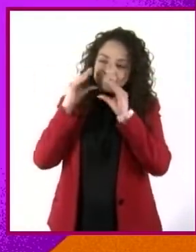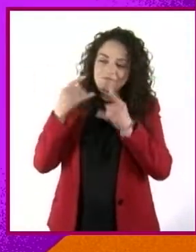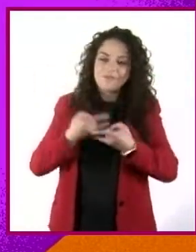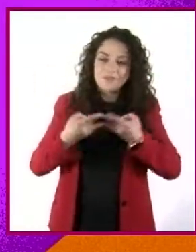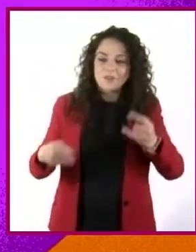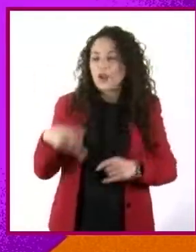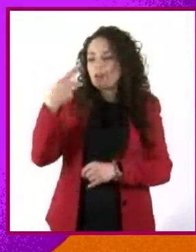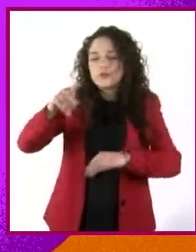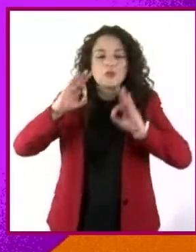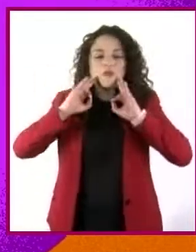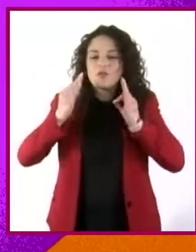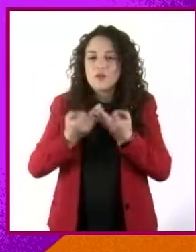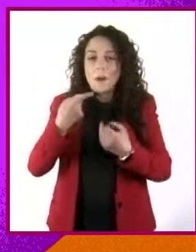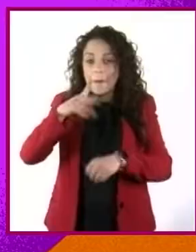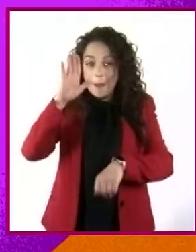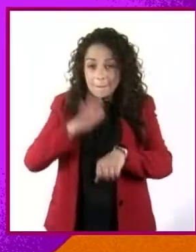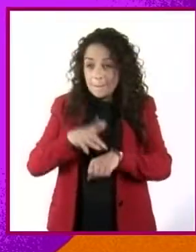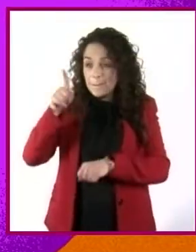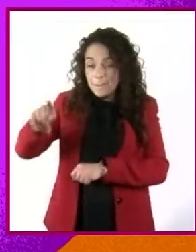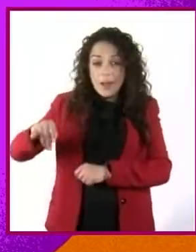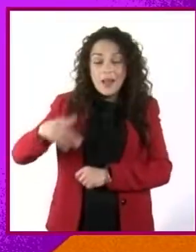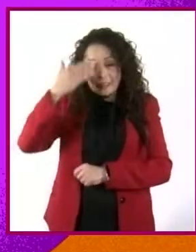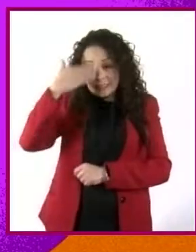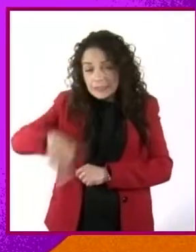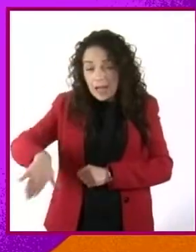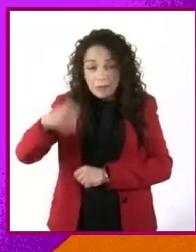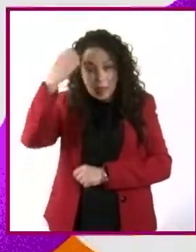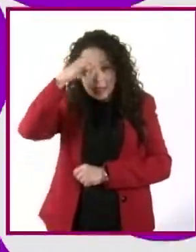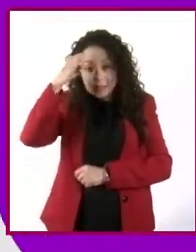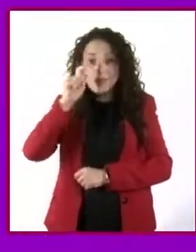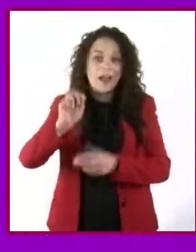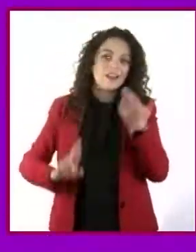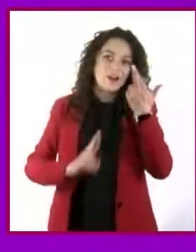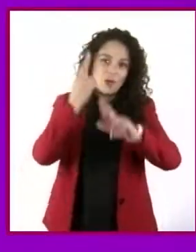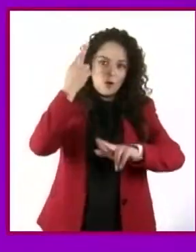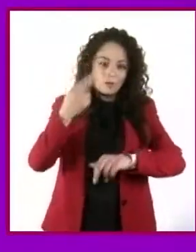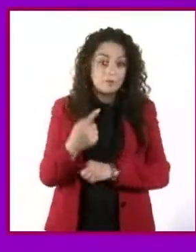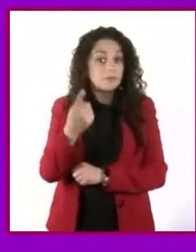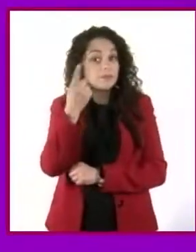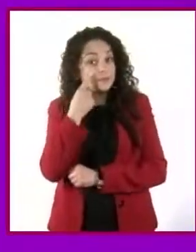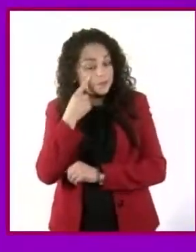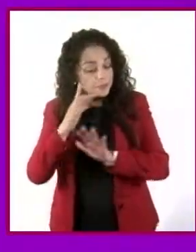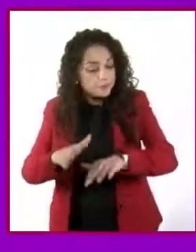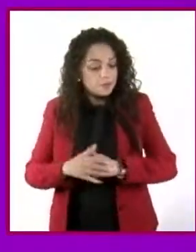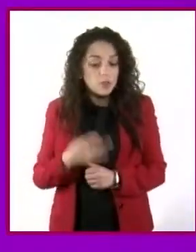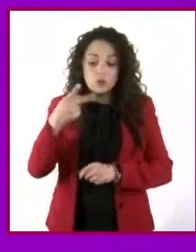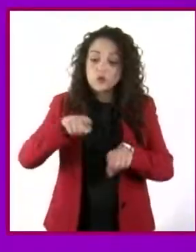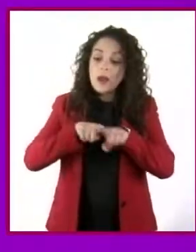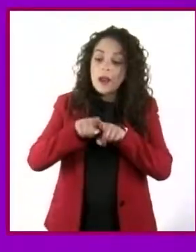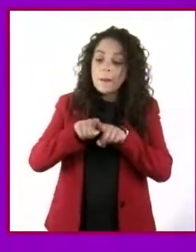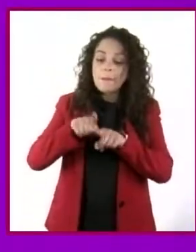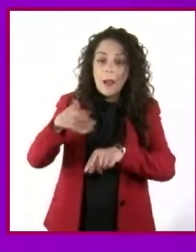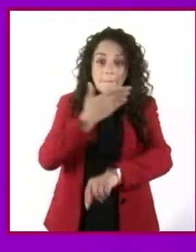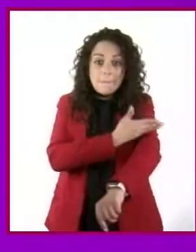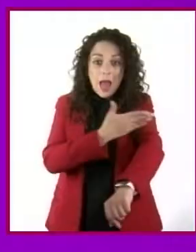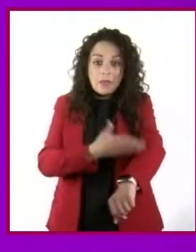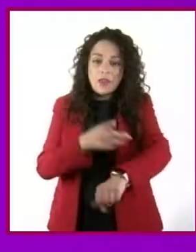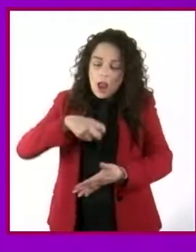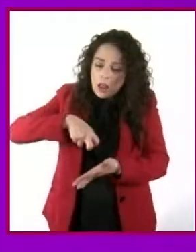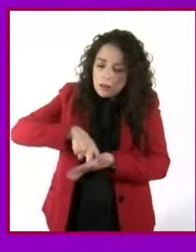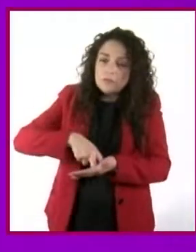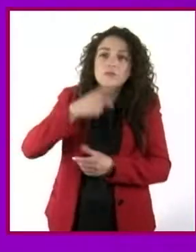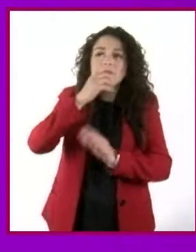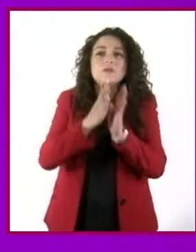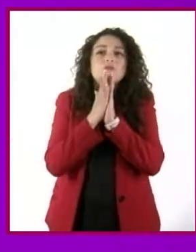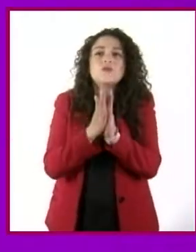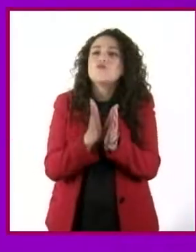su fuerte era la revolución. ¡Ojo parado! El hermano de Madero se hincaba y les pedía: ¡no me maten, no